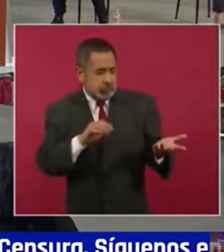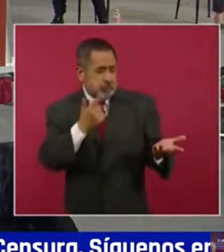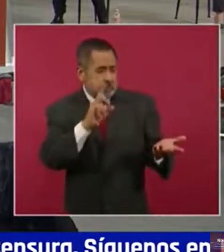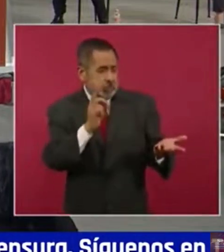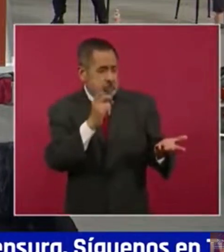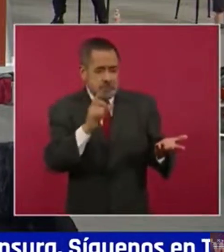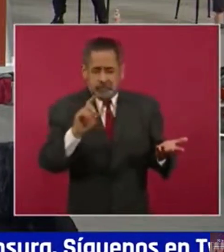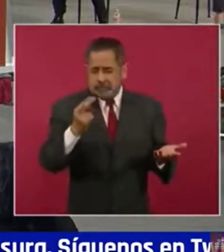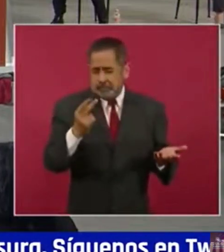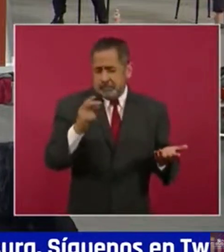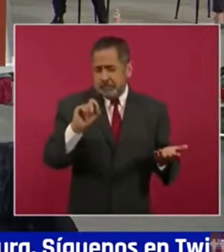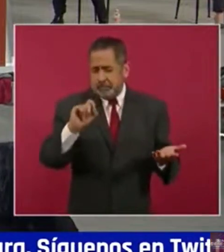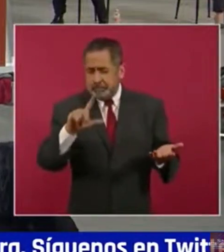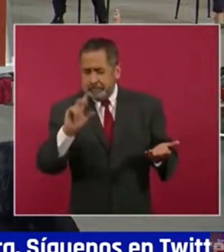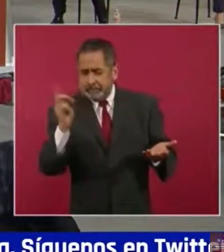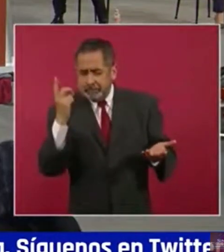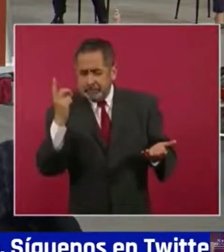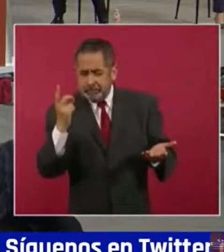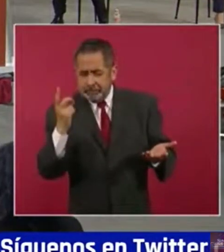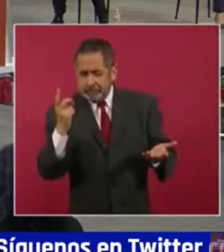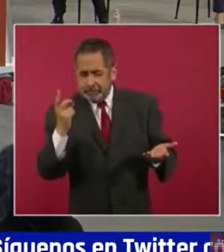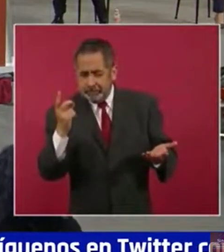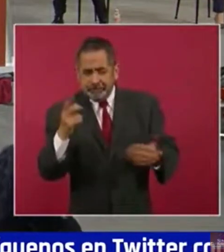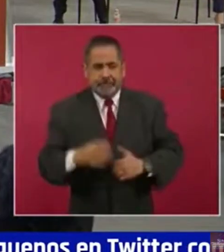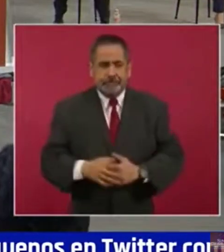25, 27. Ahí está.